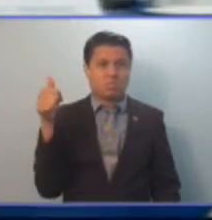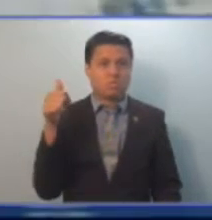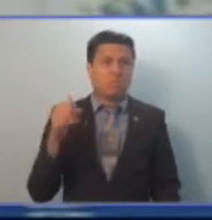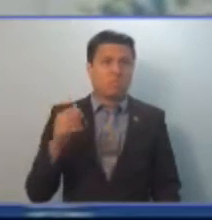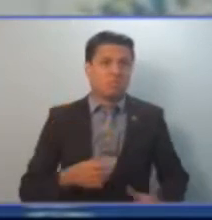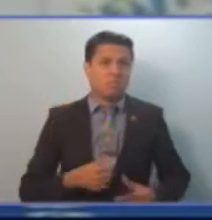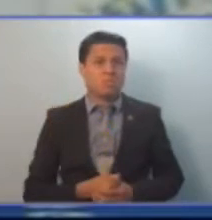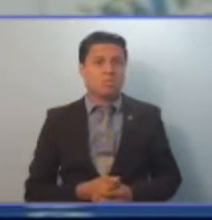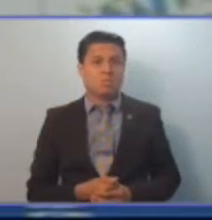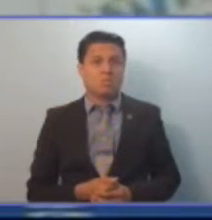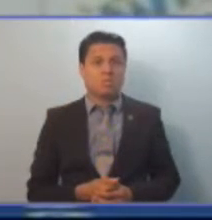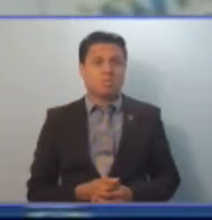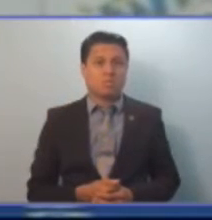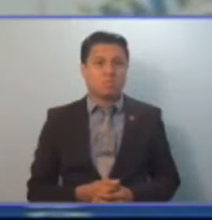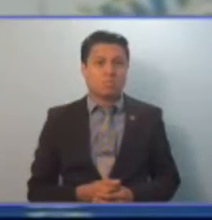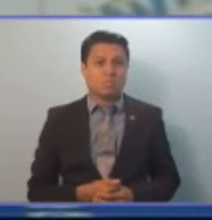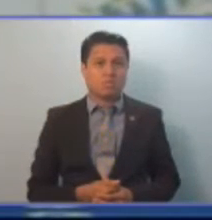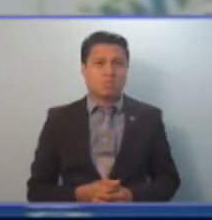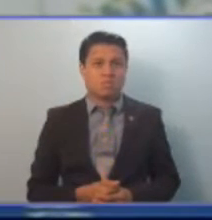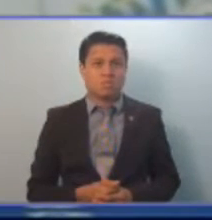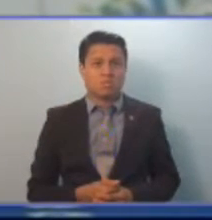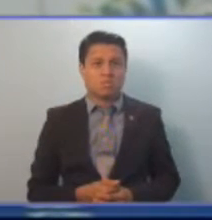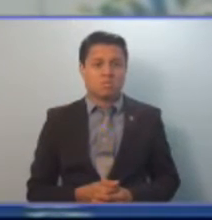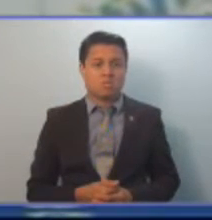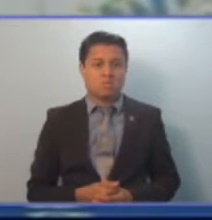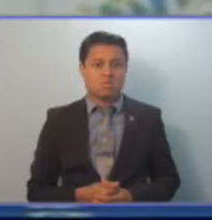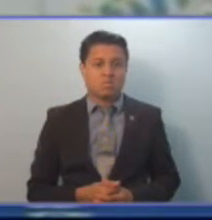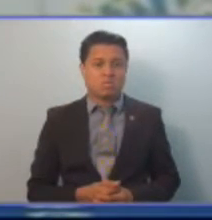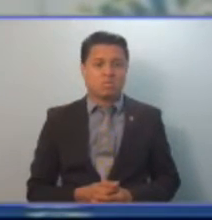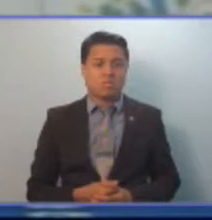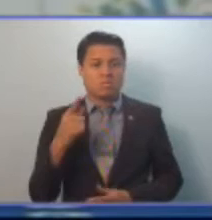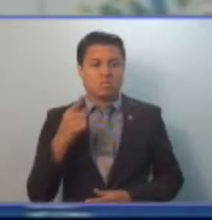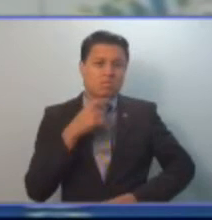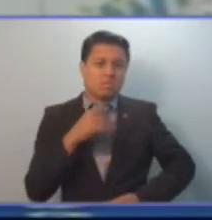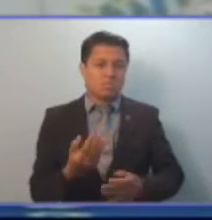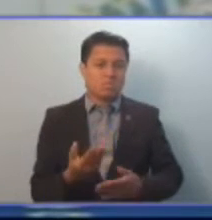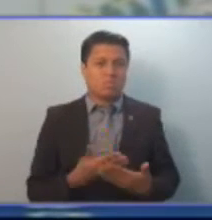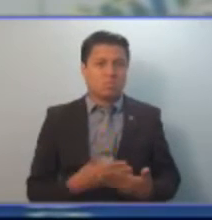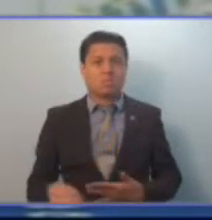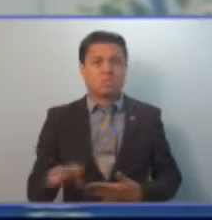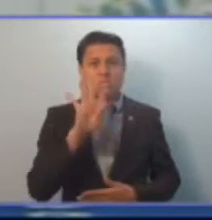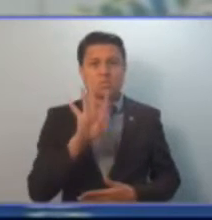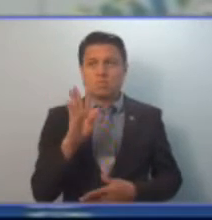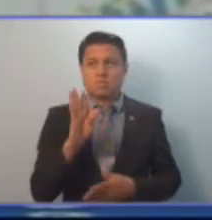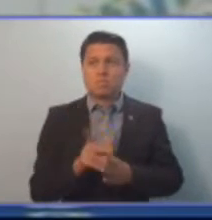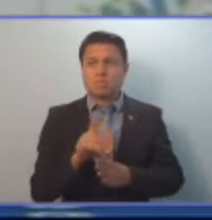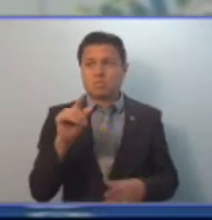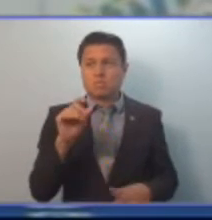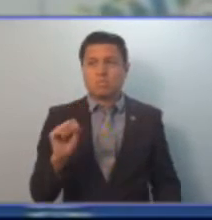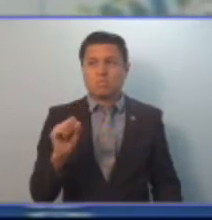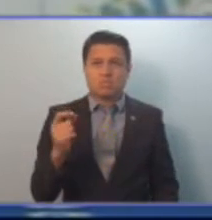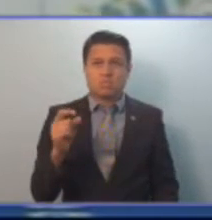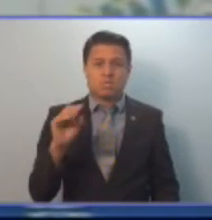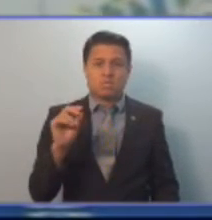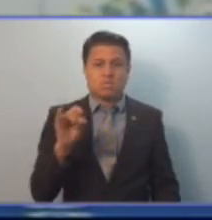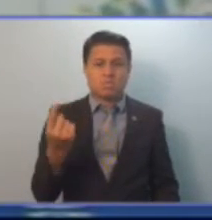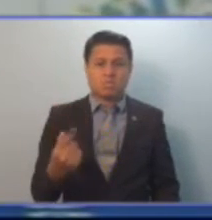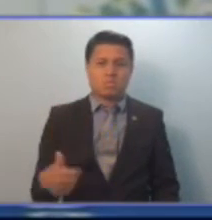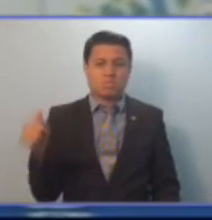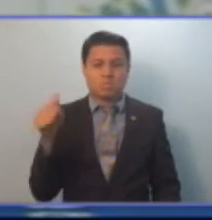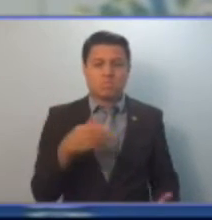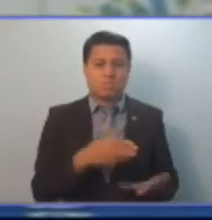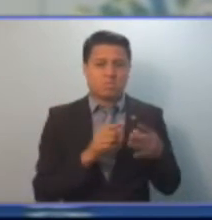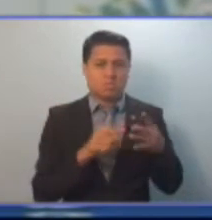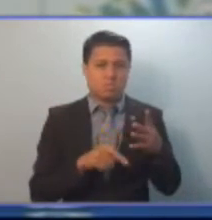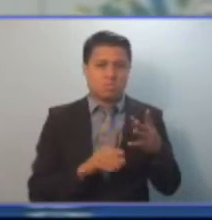y yo creo que bien escogidos los 4 magistrados en la sala de lo